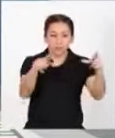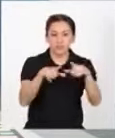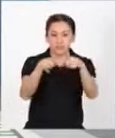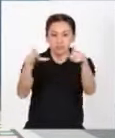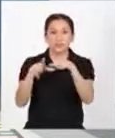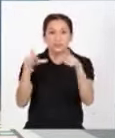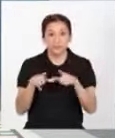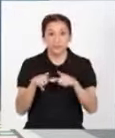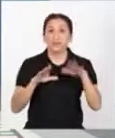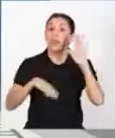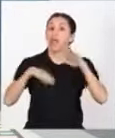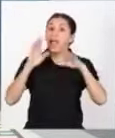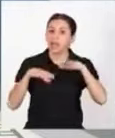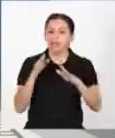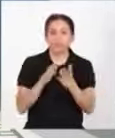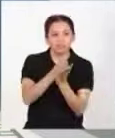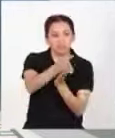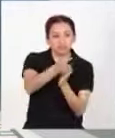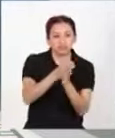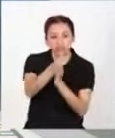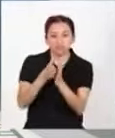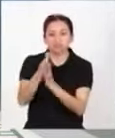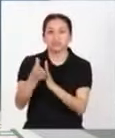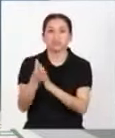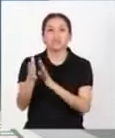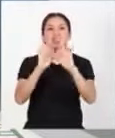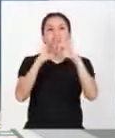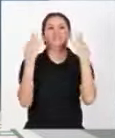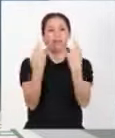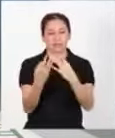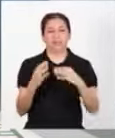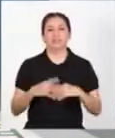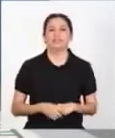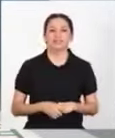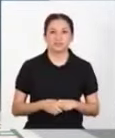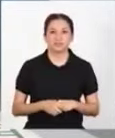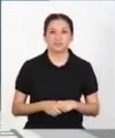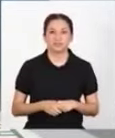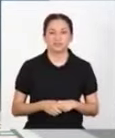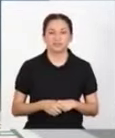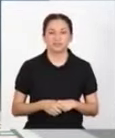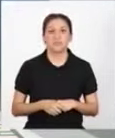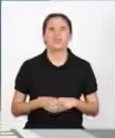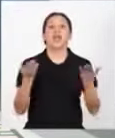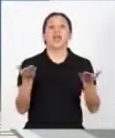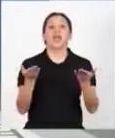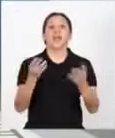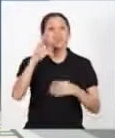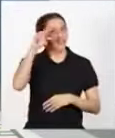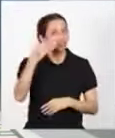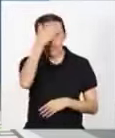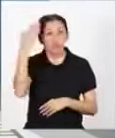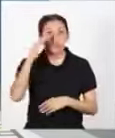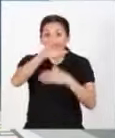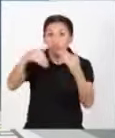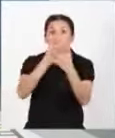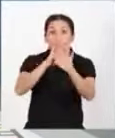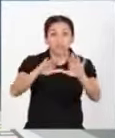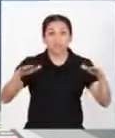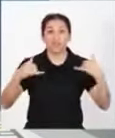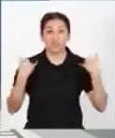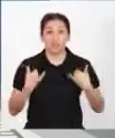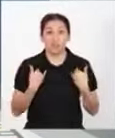de los lugares que usualmente frecuentan las familias. ¡No se